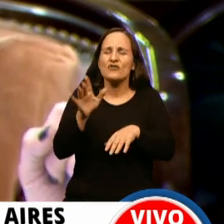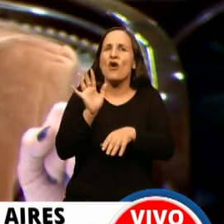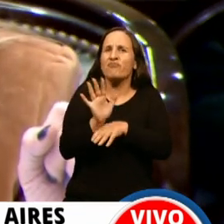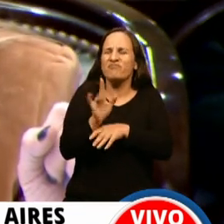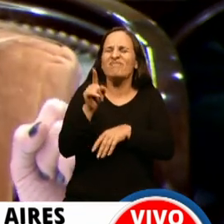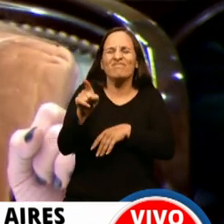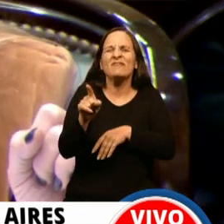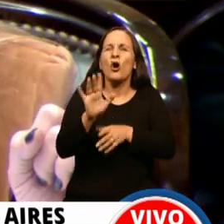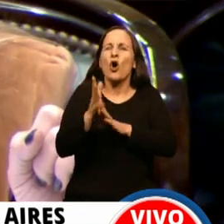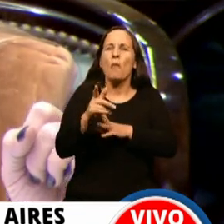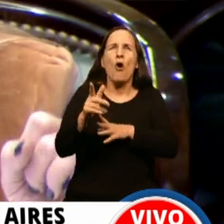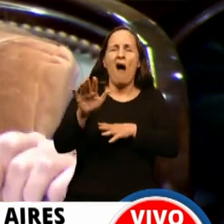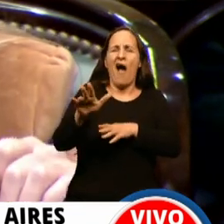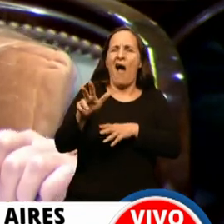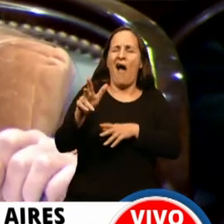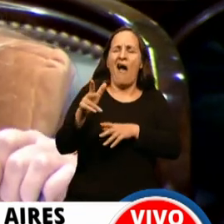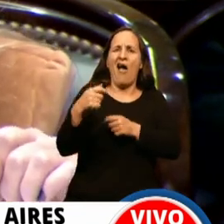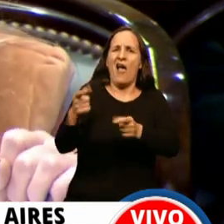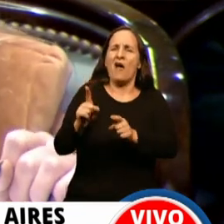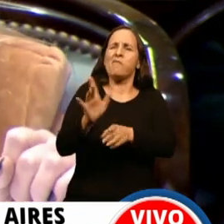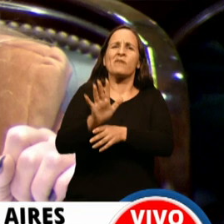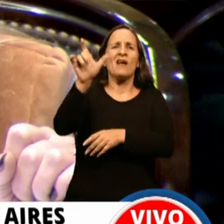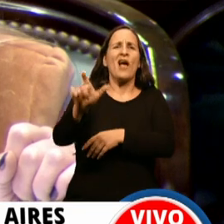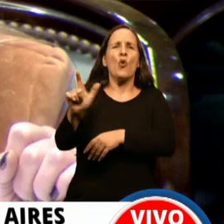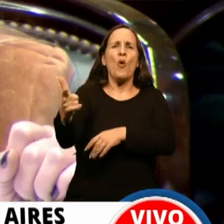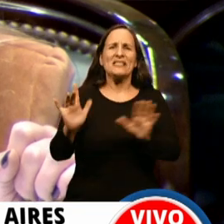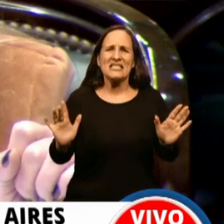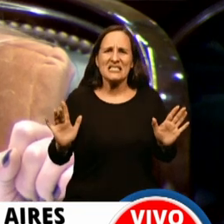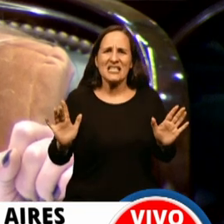y a sus derechos es como no existir